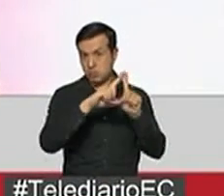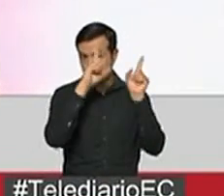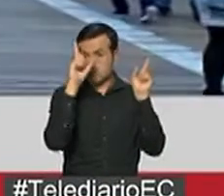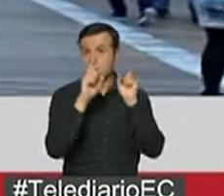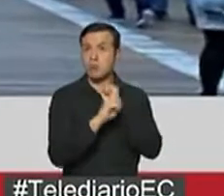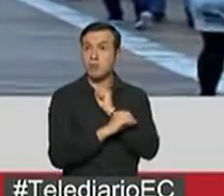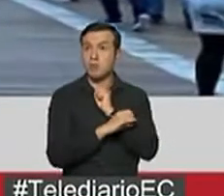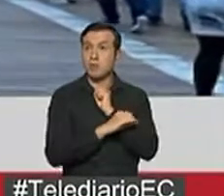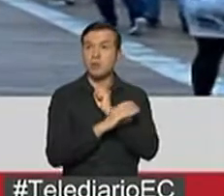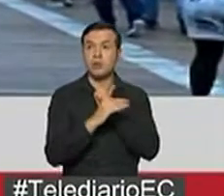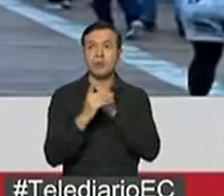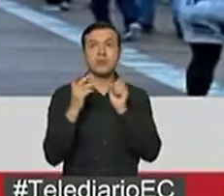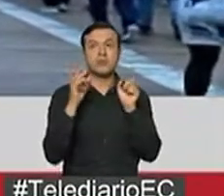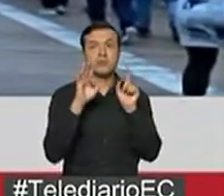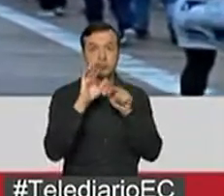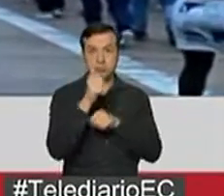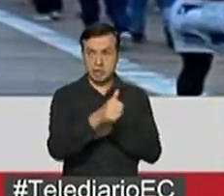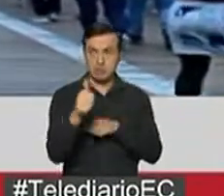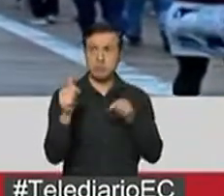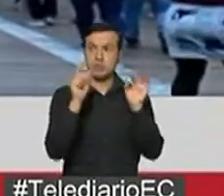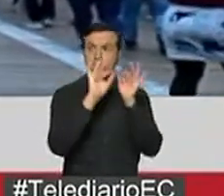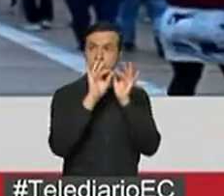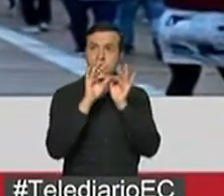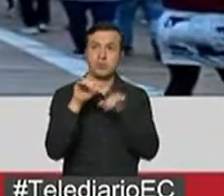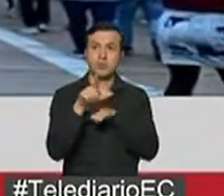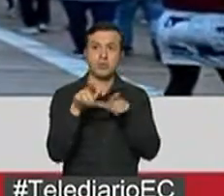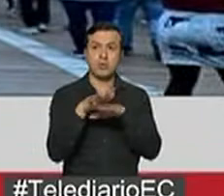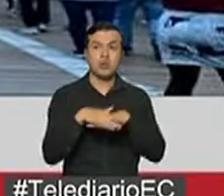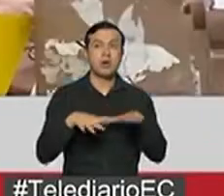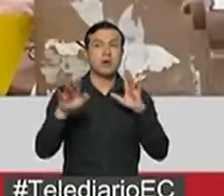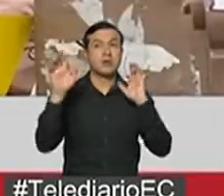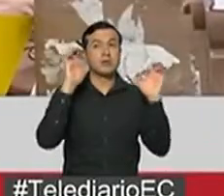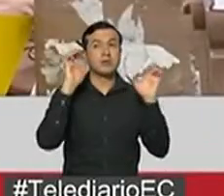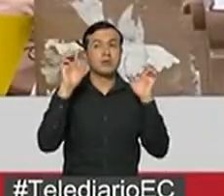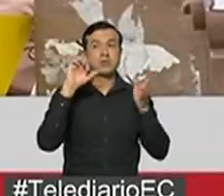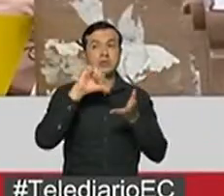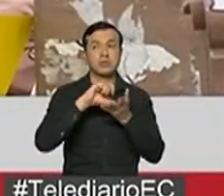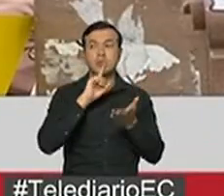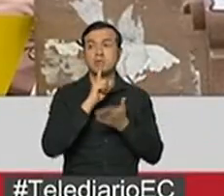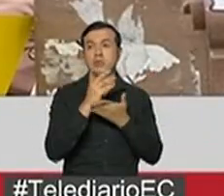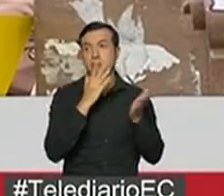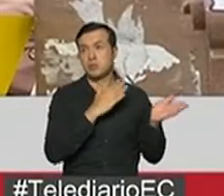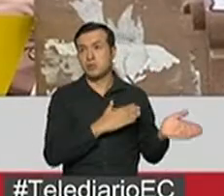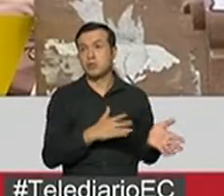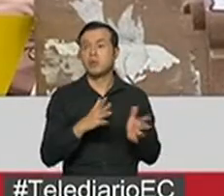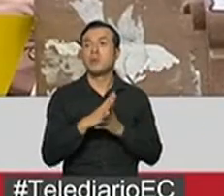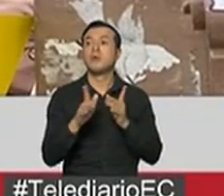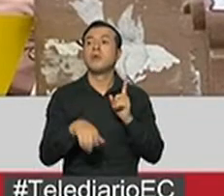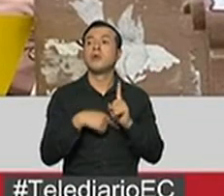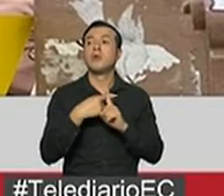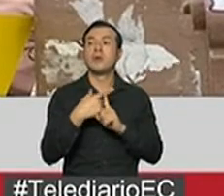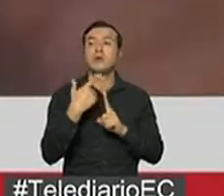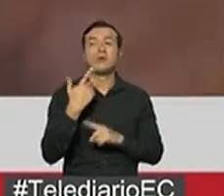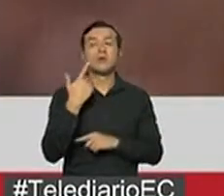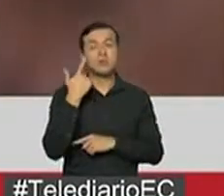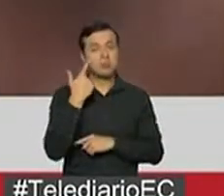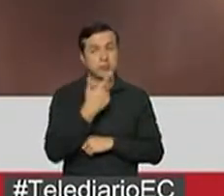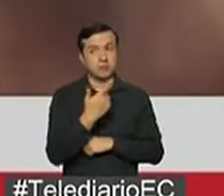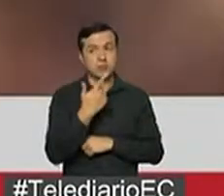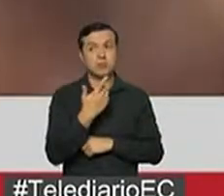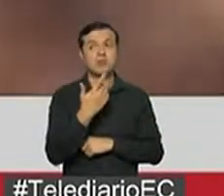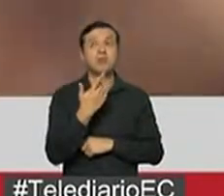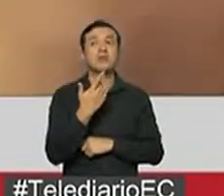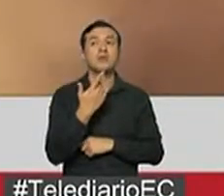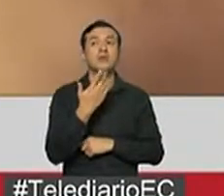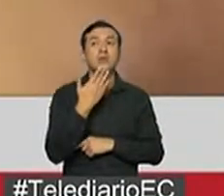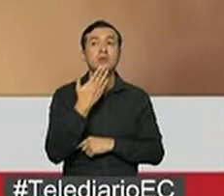los que colocaron los peluches en puntos estratégicos de la ciudad acompañados con una tarjeta a través de